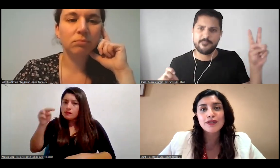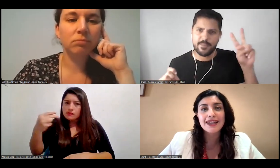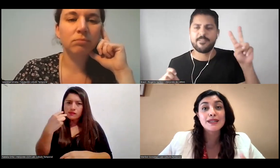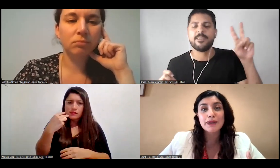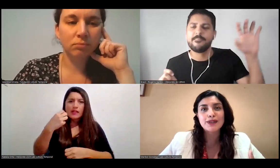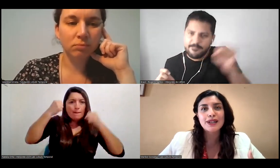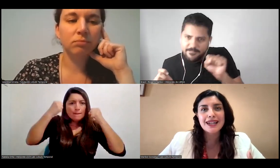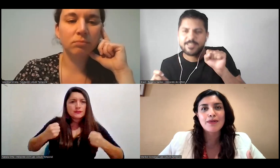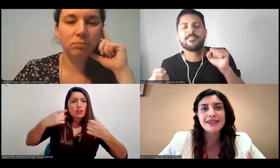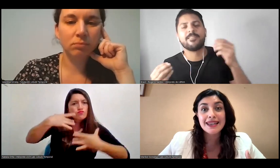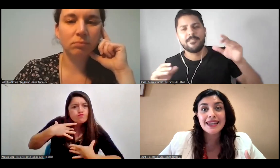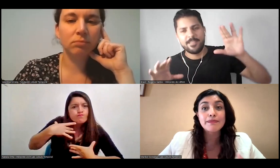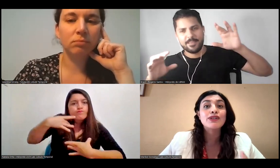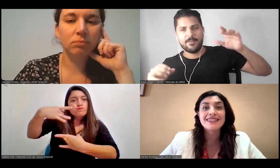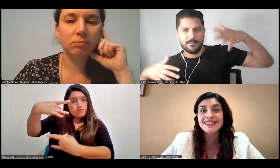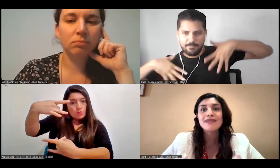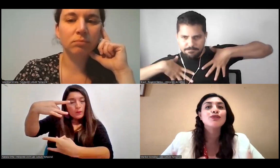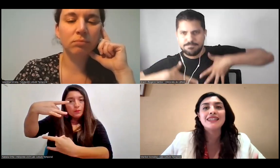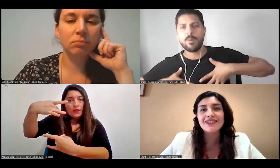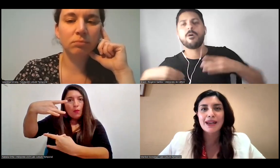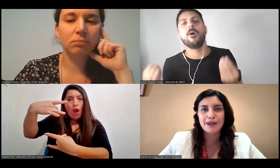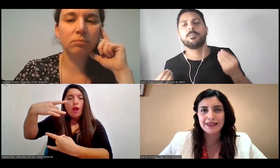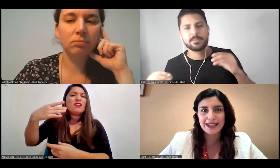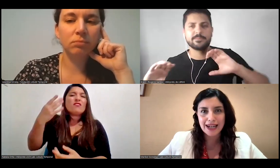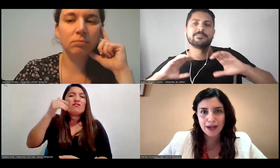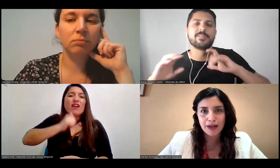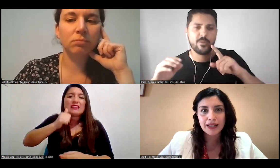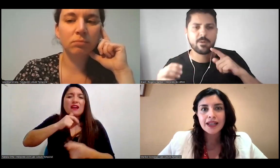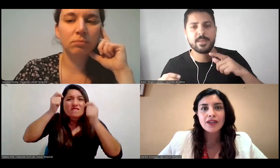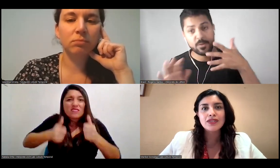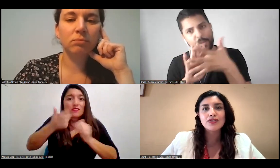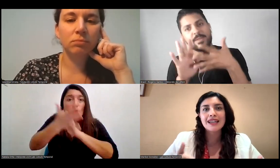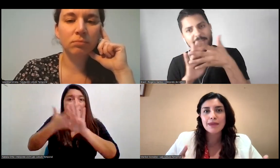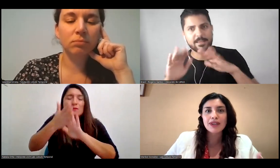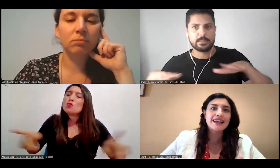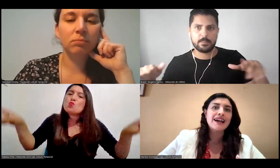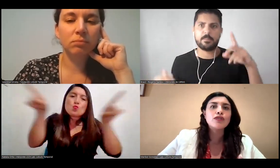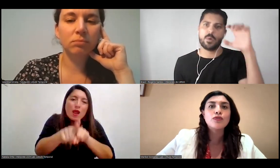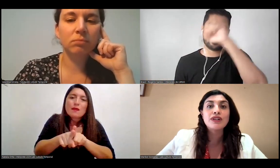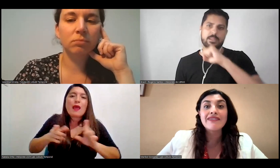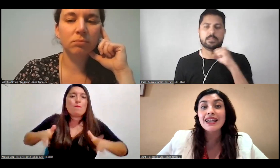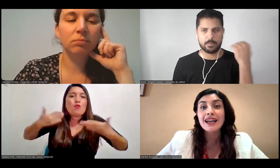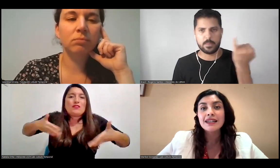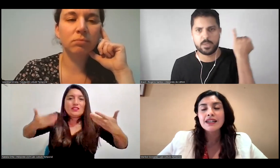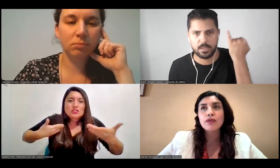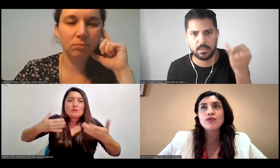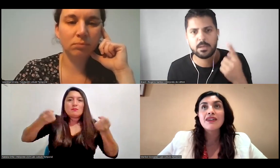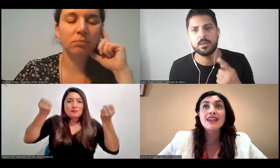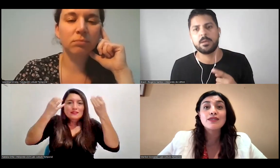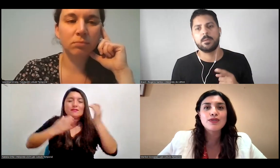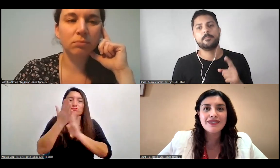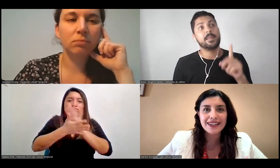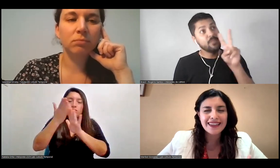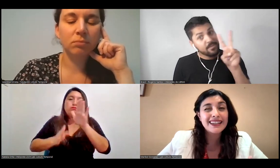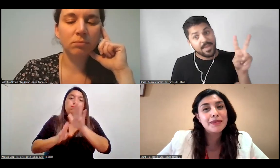cuando no sean expertos en lengua de señas, pero que sí se motiven a aprender la lengua, ¿no? Entonces queremos destacarlo como una vía que no es una